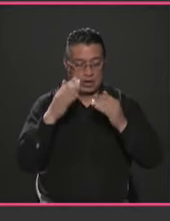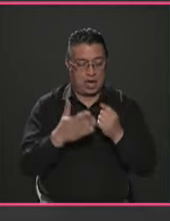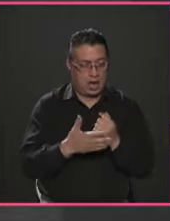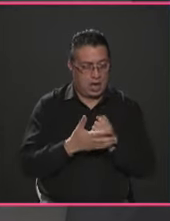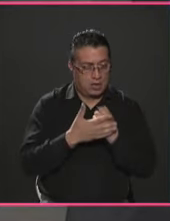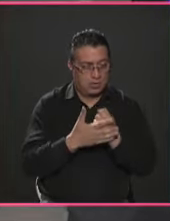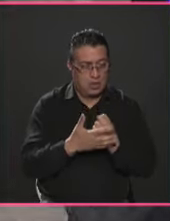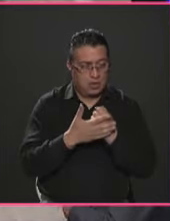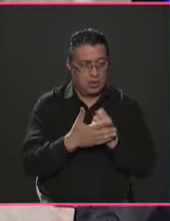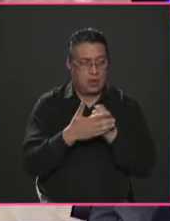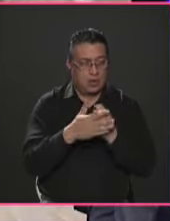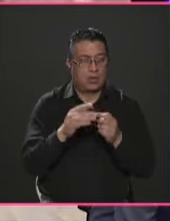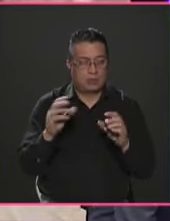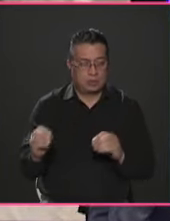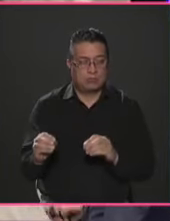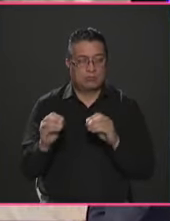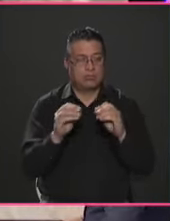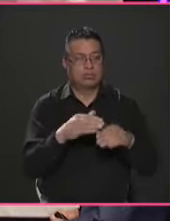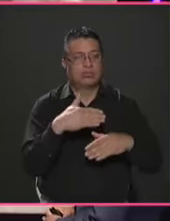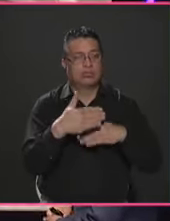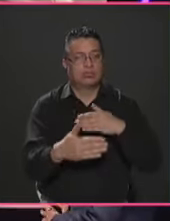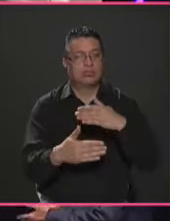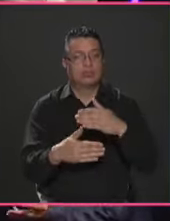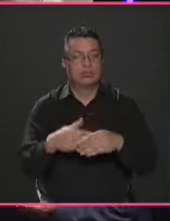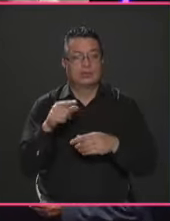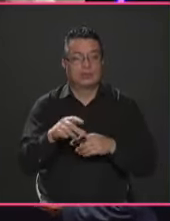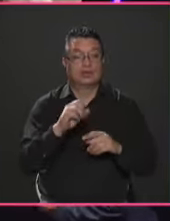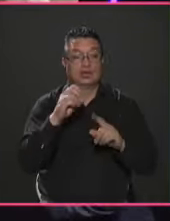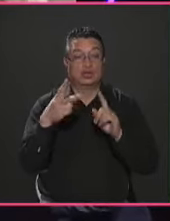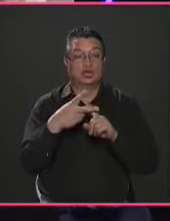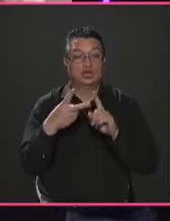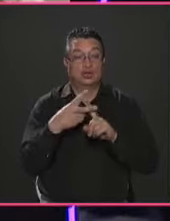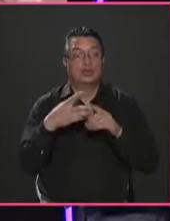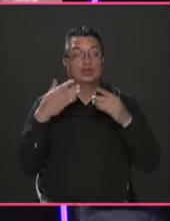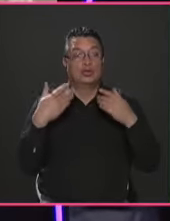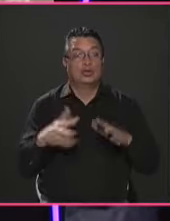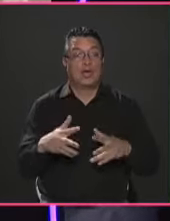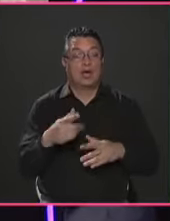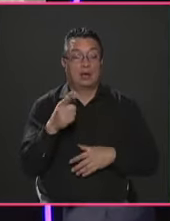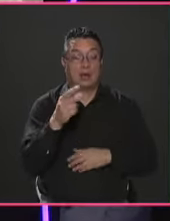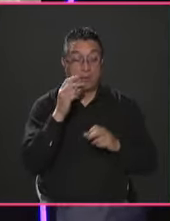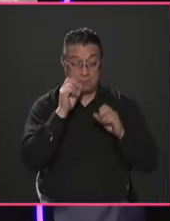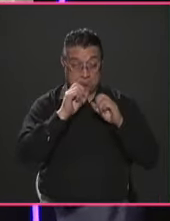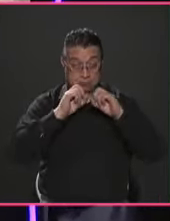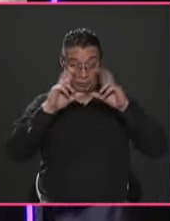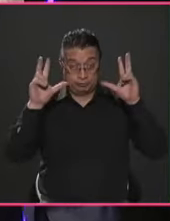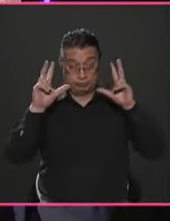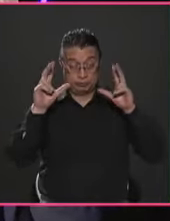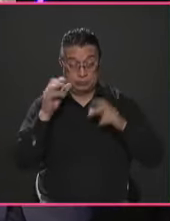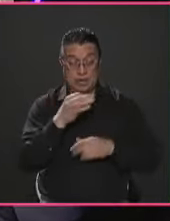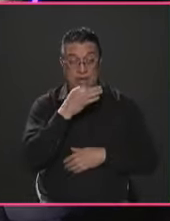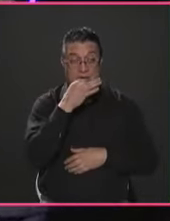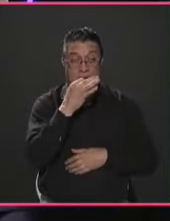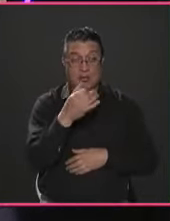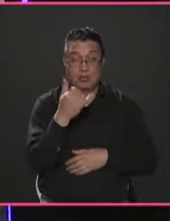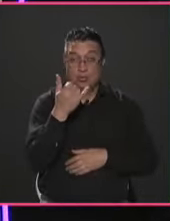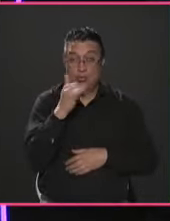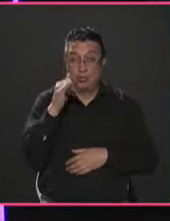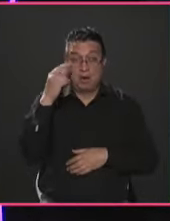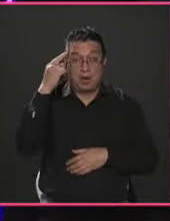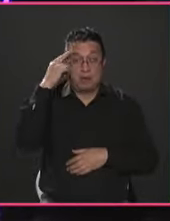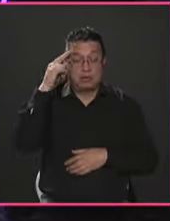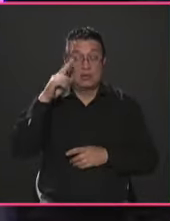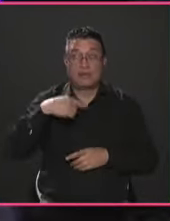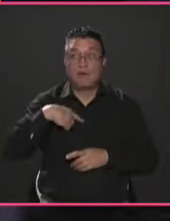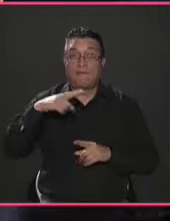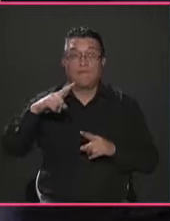para poder llevarlo a donde queríamos que estuviera y este fue nuestro segundo paciente cuando se despertó dijo nunca pensé que volvería